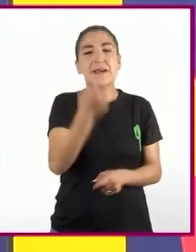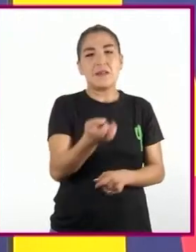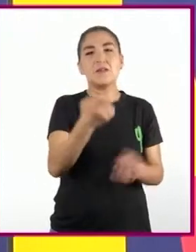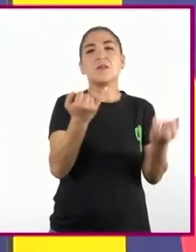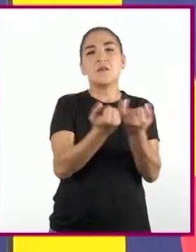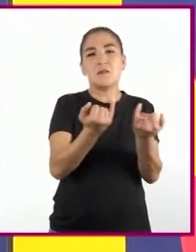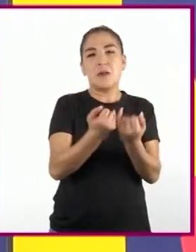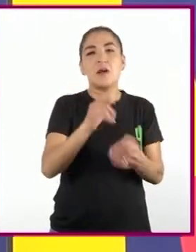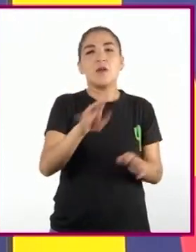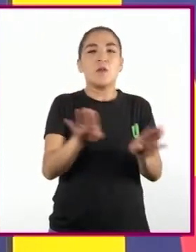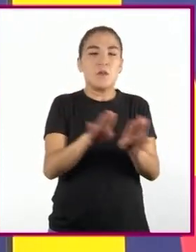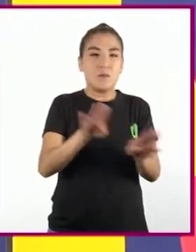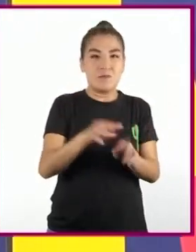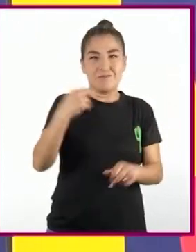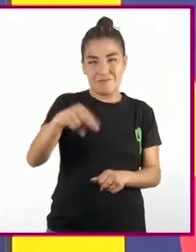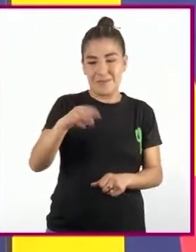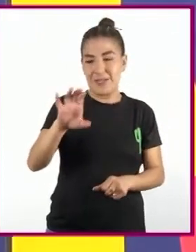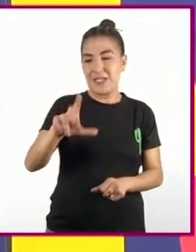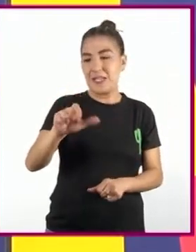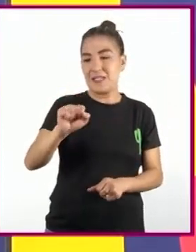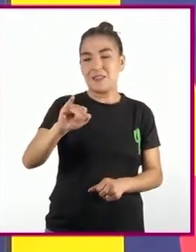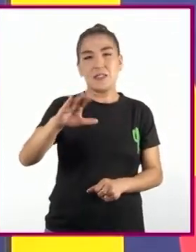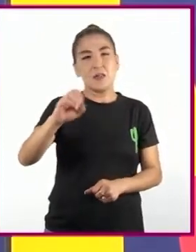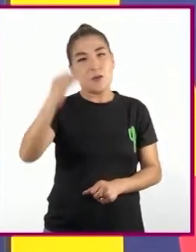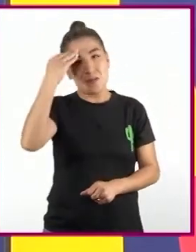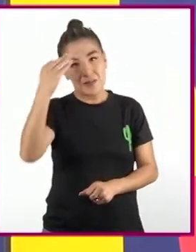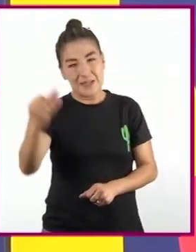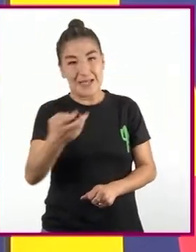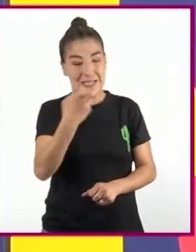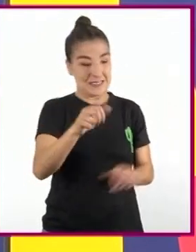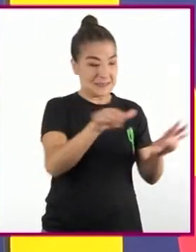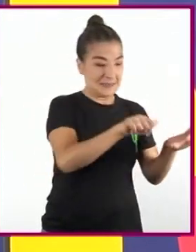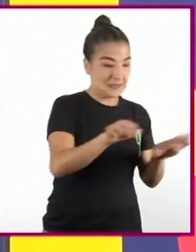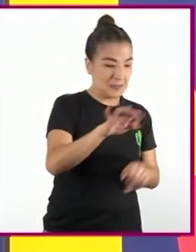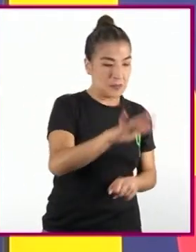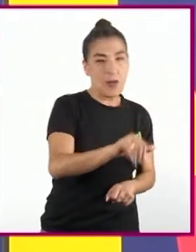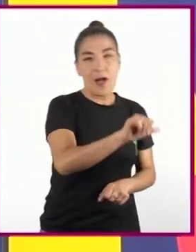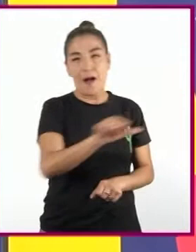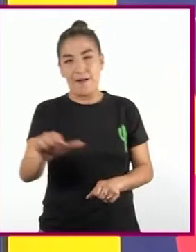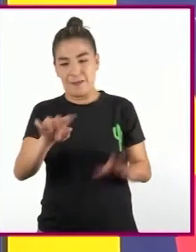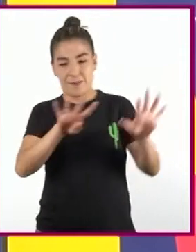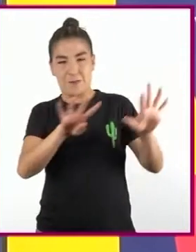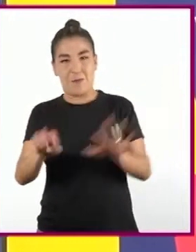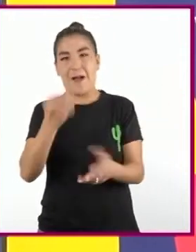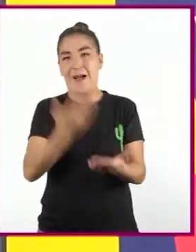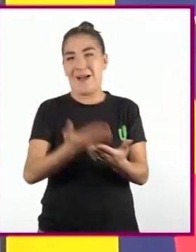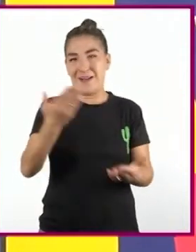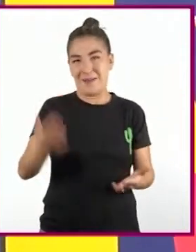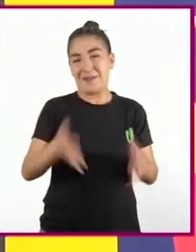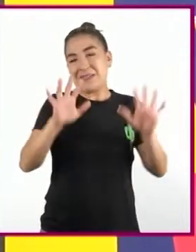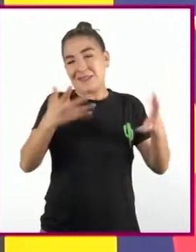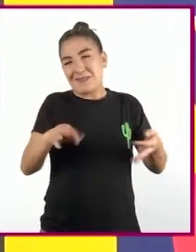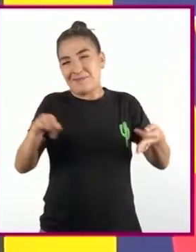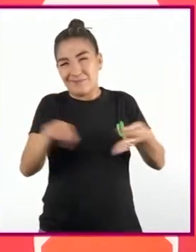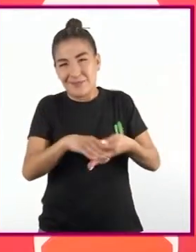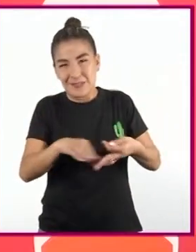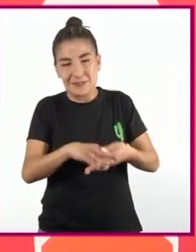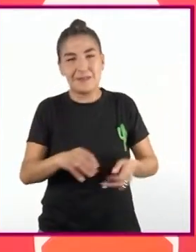como clásico tardío, y va del año 650 al 900 de nuestra era,